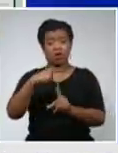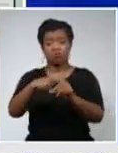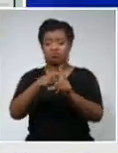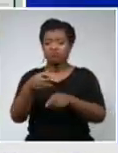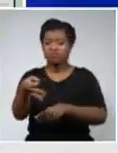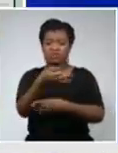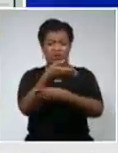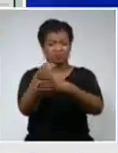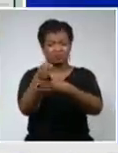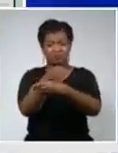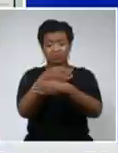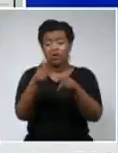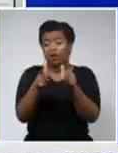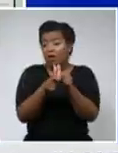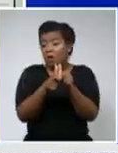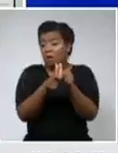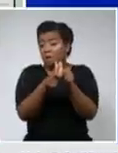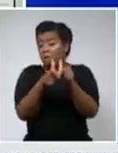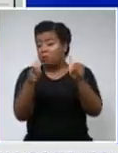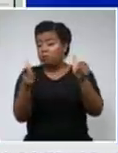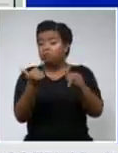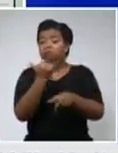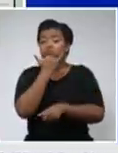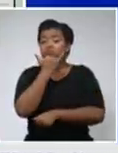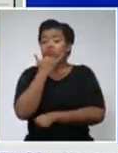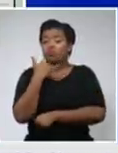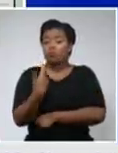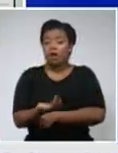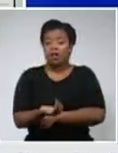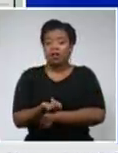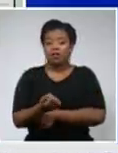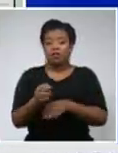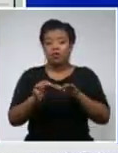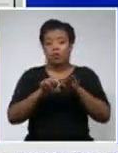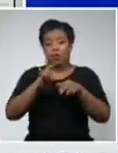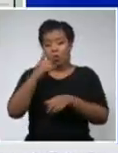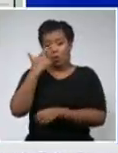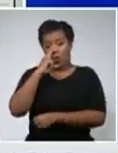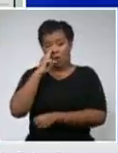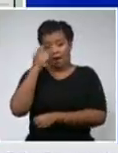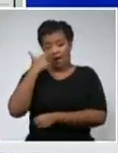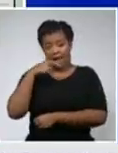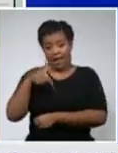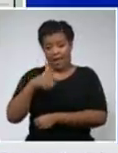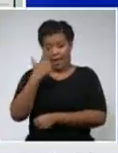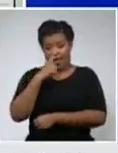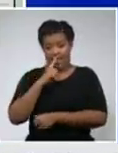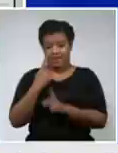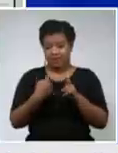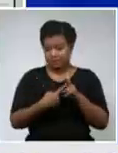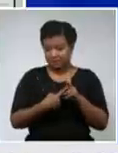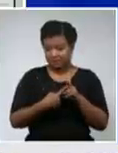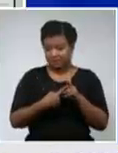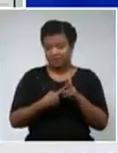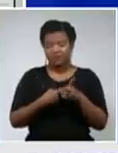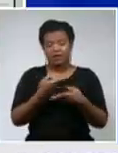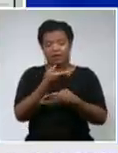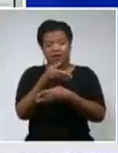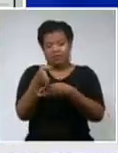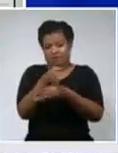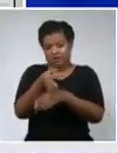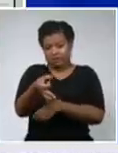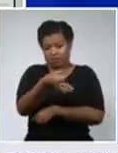la mayor afectación pues está en Guanajay, San Cristóbal, Bahía Honda y el municipio cabecera,